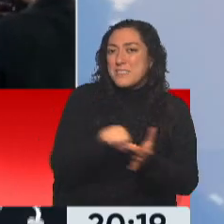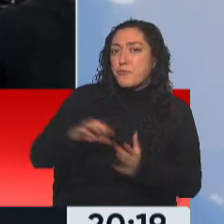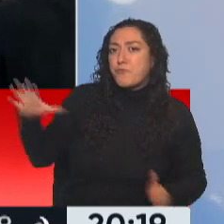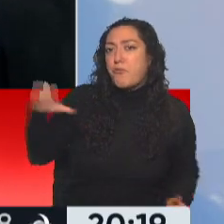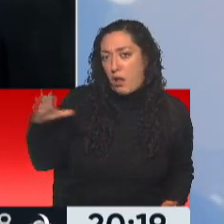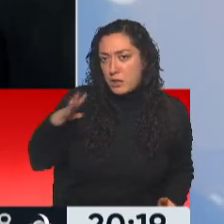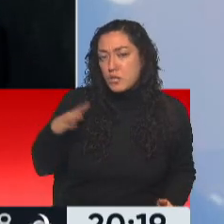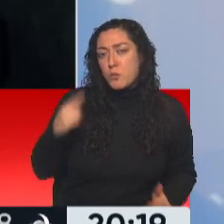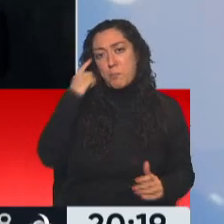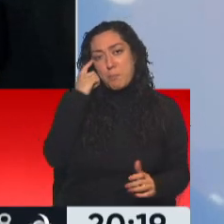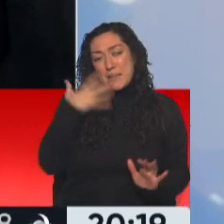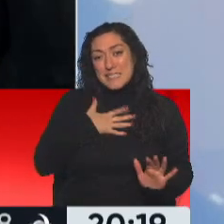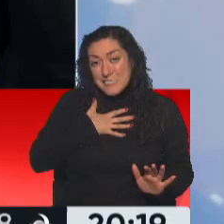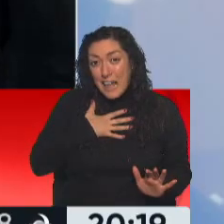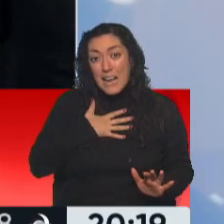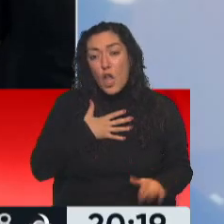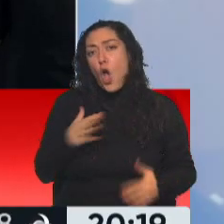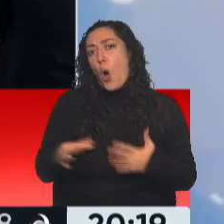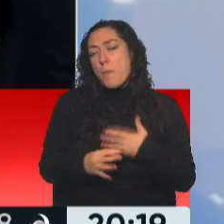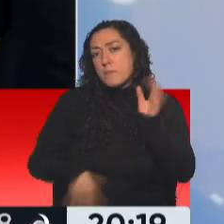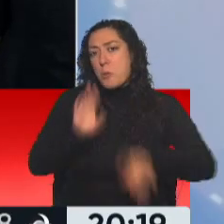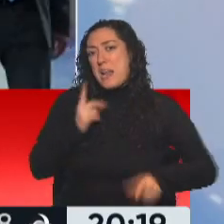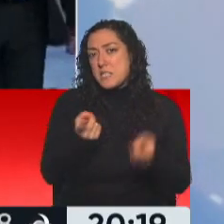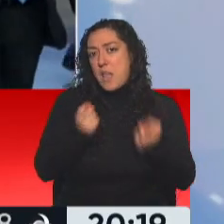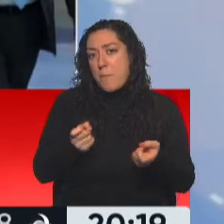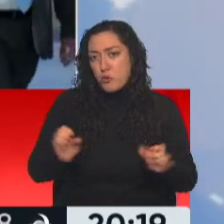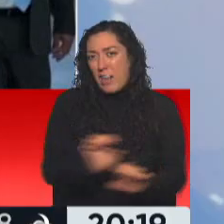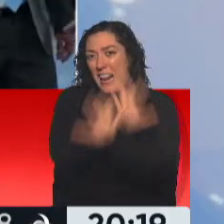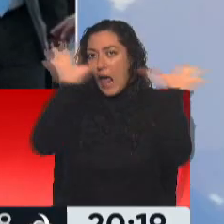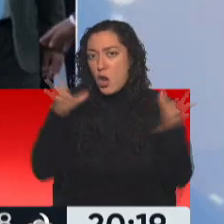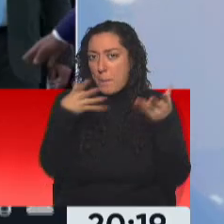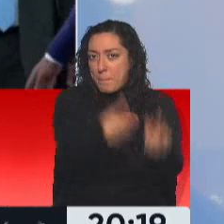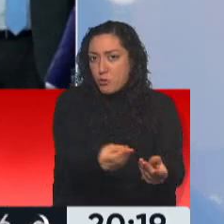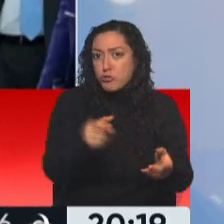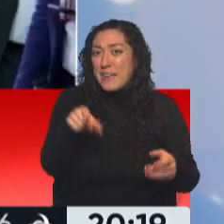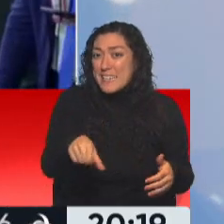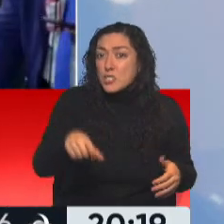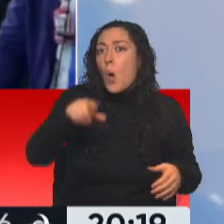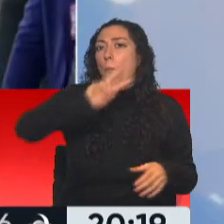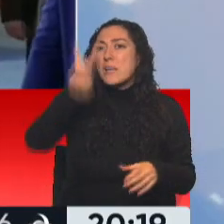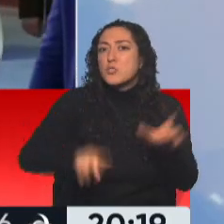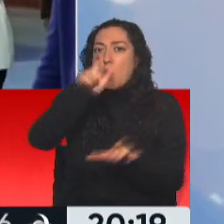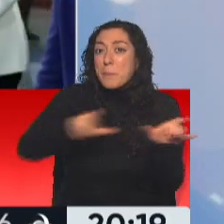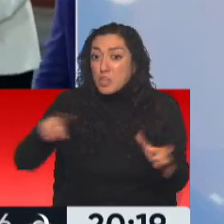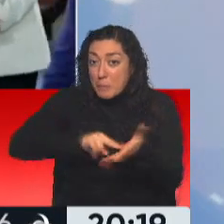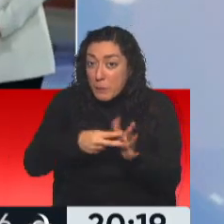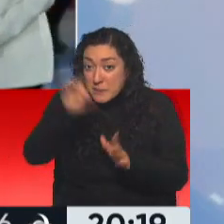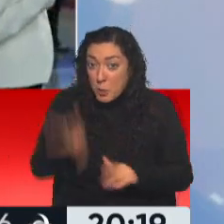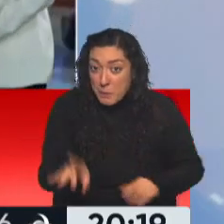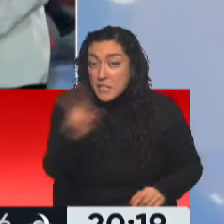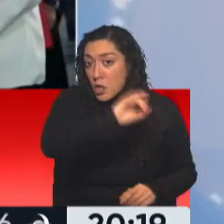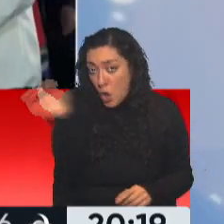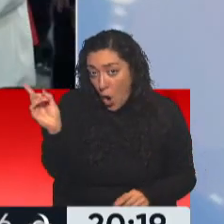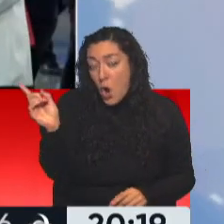se necesita mucho más compromiso, mucha más claridad de que este no es un problema de los venezolanos, es un problema que, como se ha